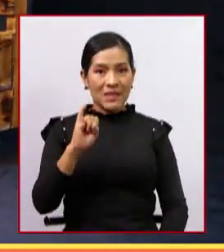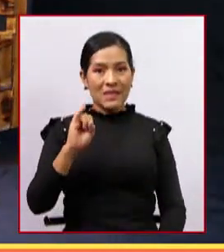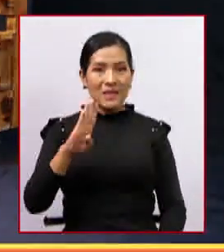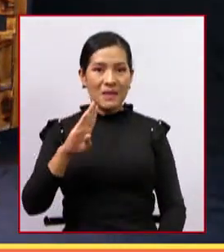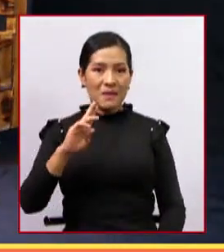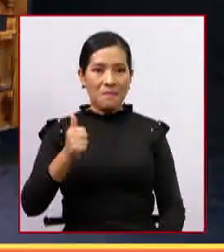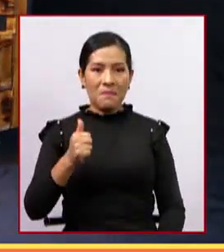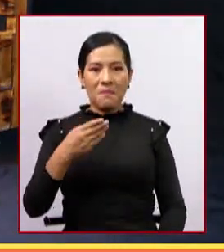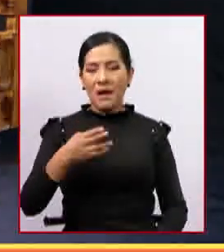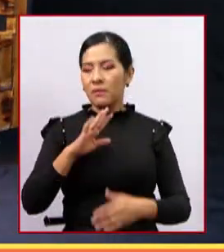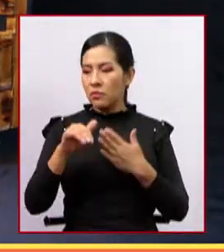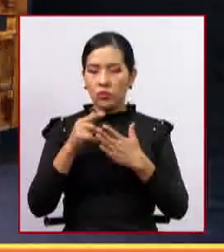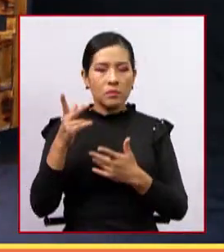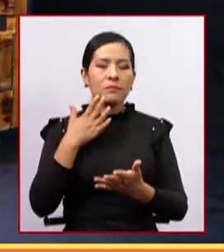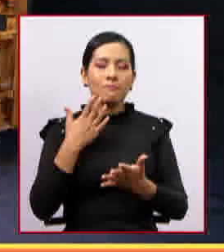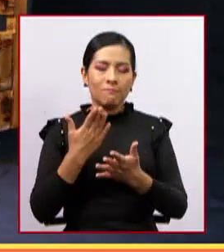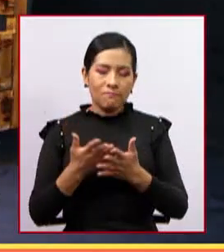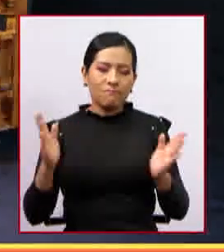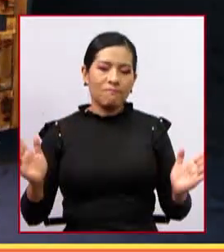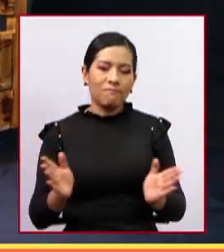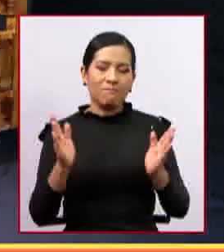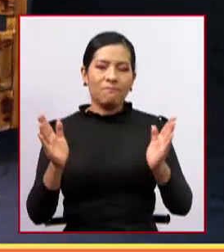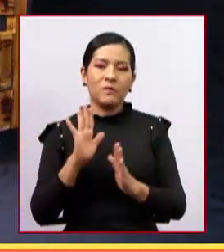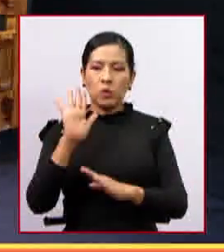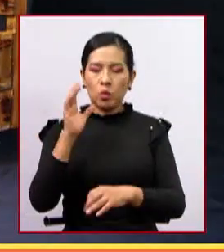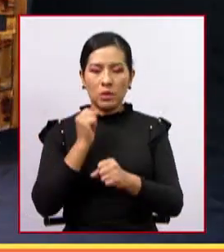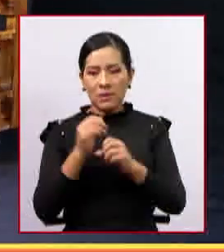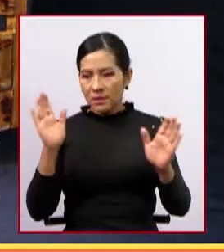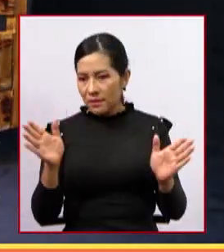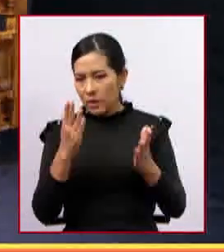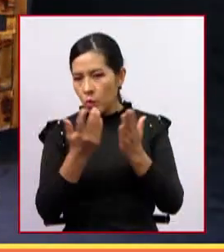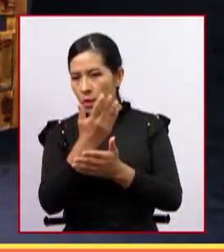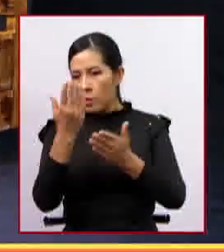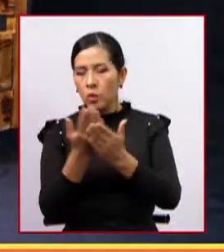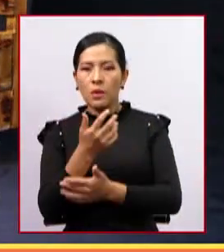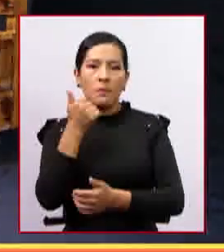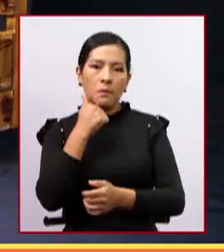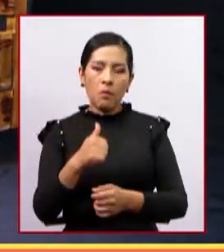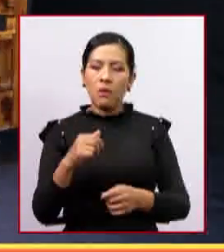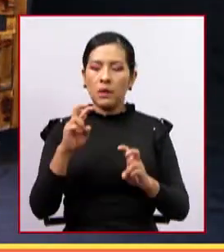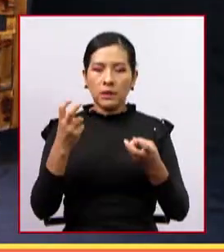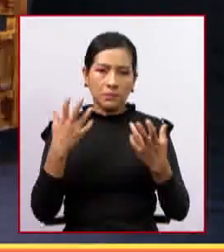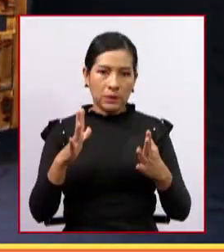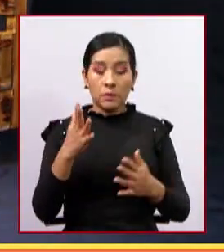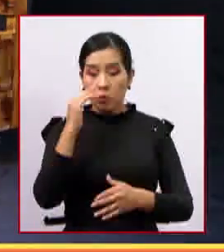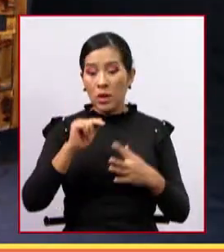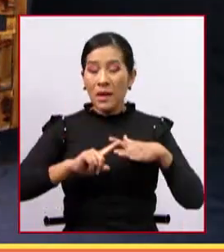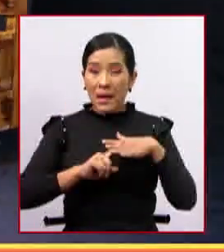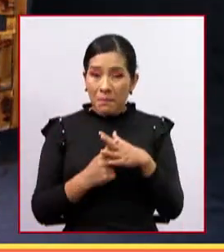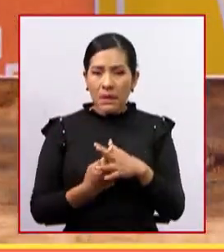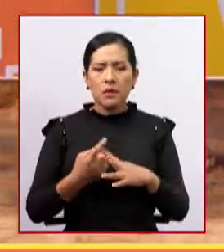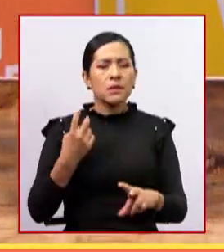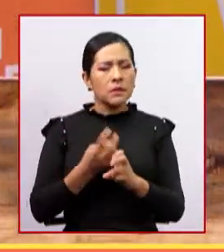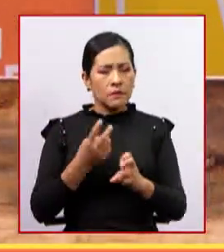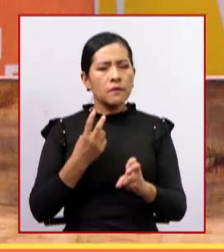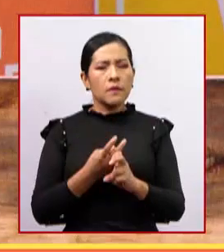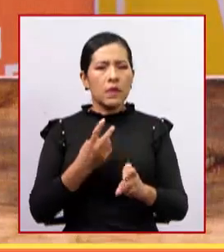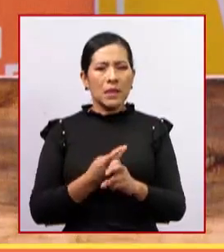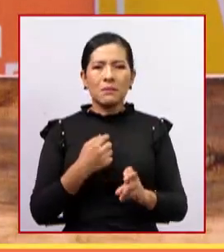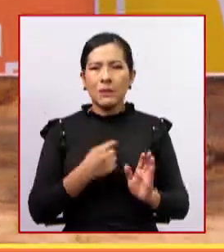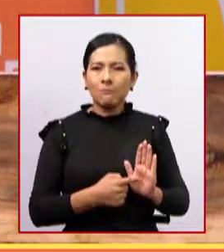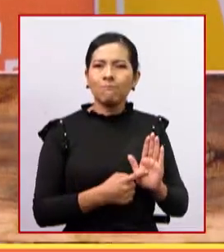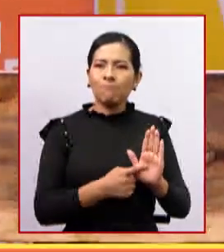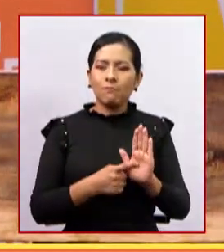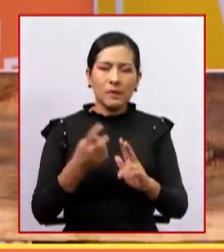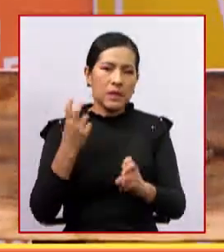artífice de eso también, sí, para ir llamando nuevos talentos que a veces no, o sea, cuesta, ¿no? Cuesta que se los conozca, cuesta